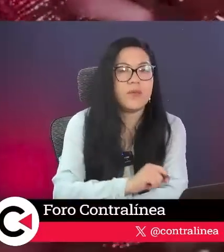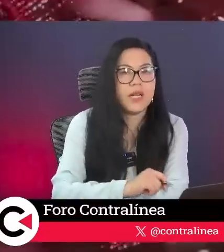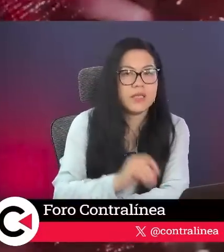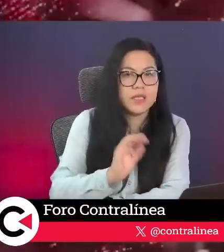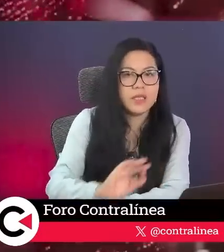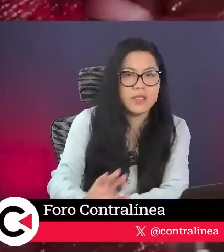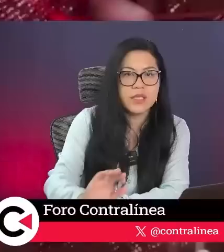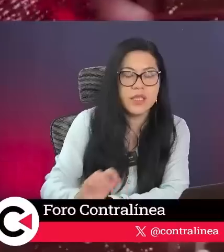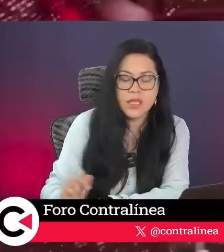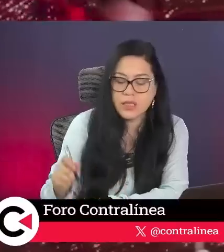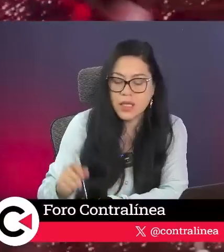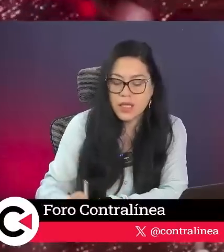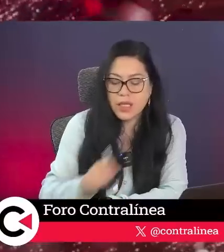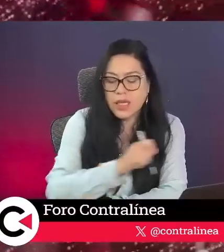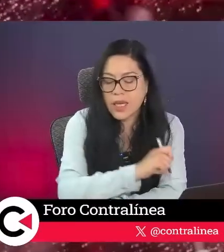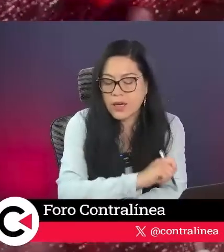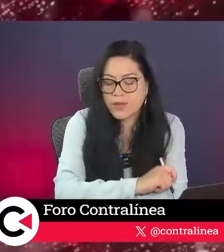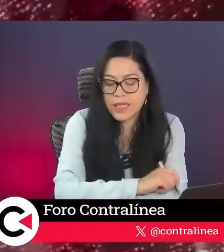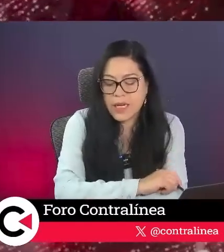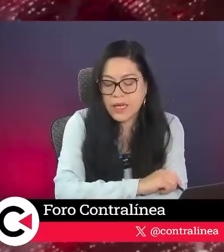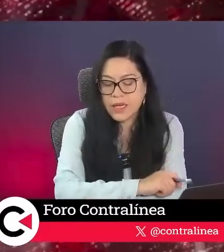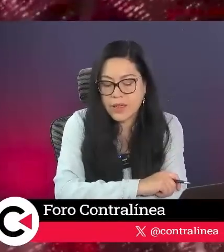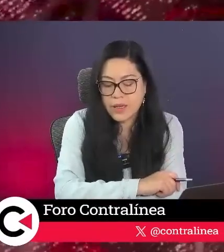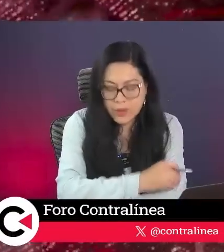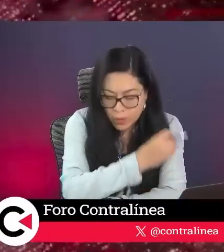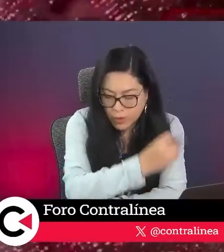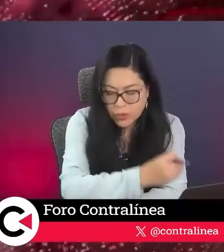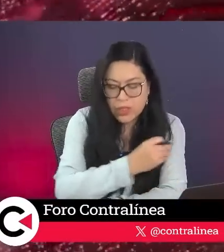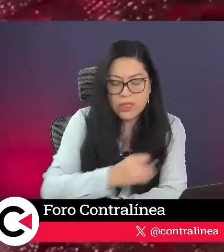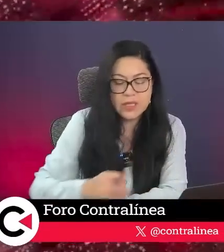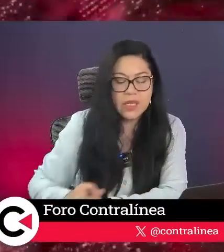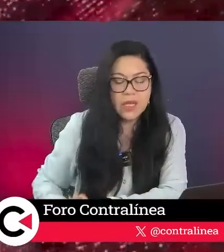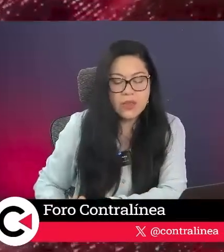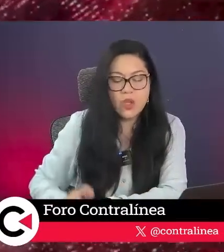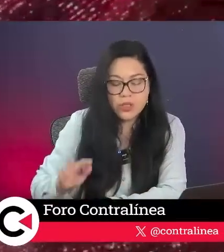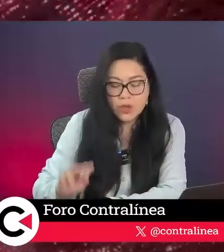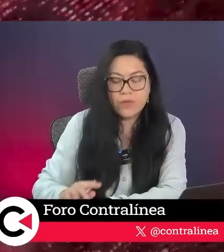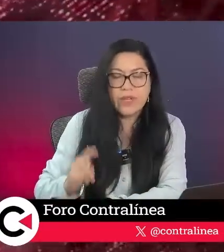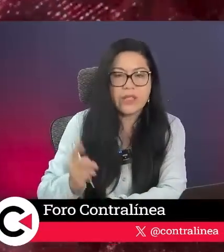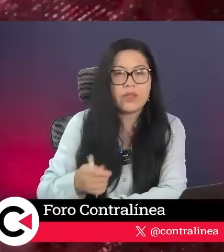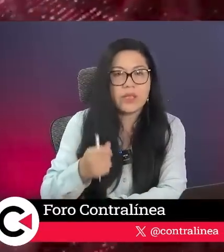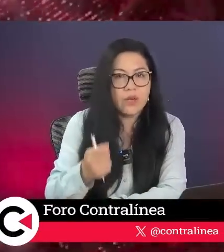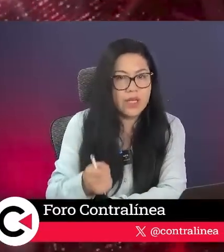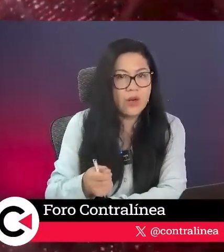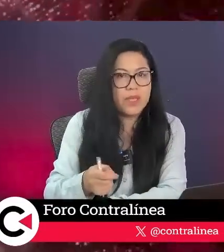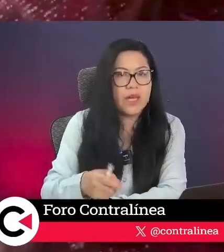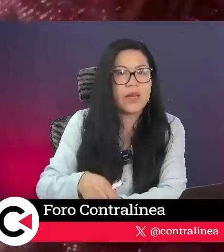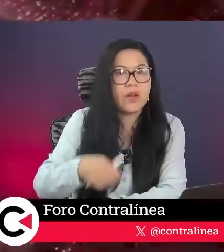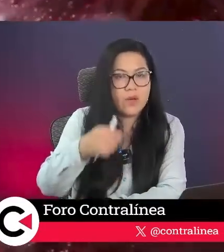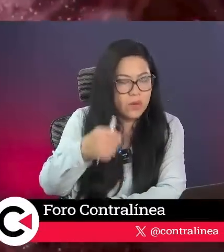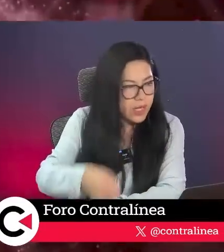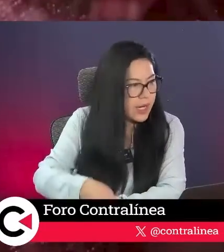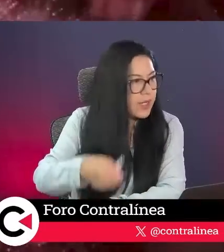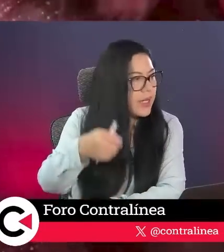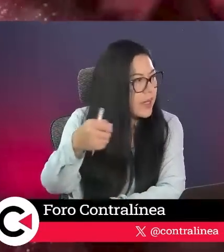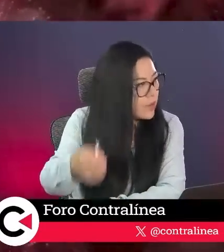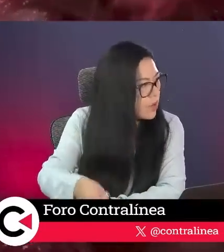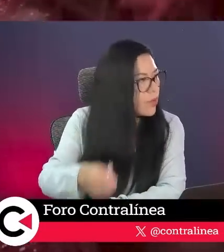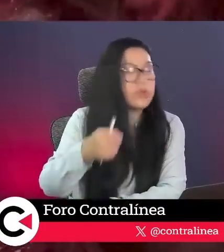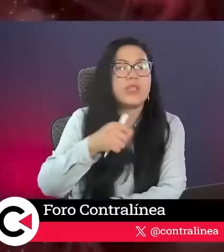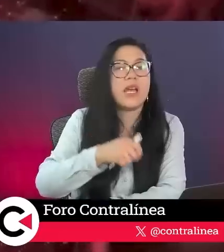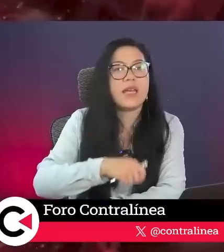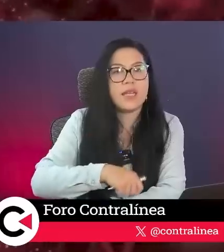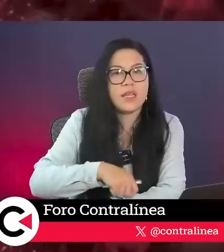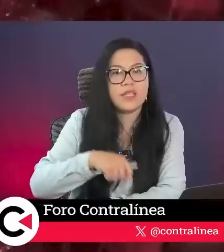políticas neoliberales, de esas recetas, y al final, como tú dices, 2 conflictos que no hay que olvidarlo: Ucrania